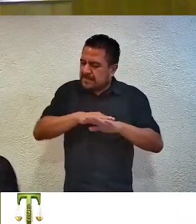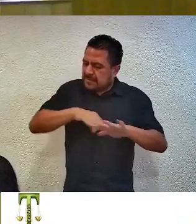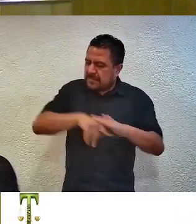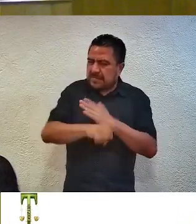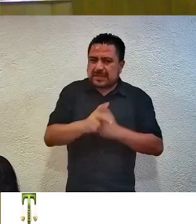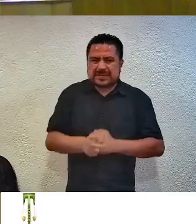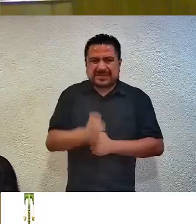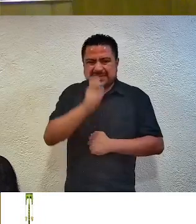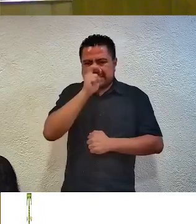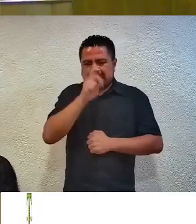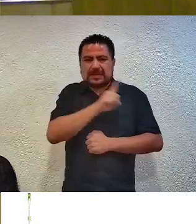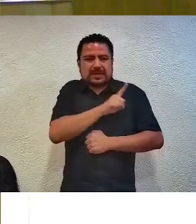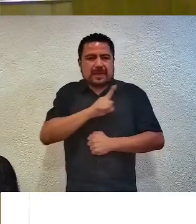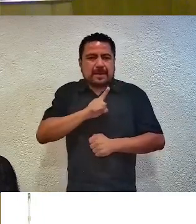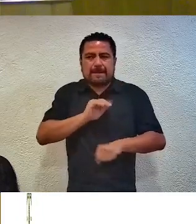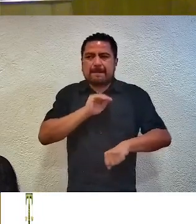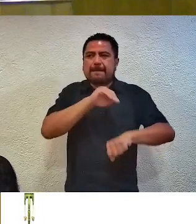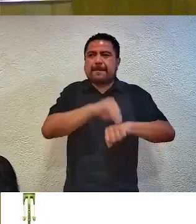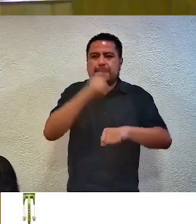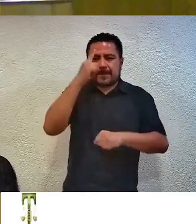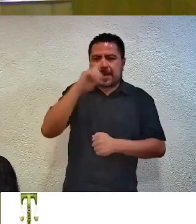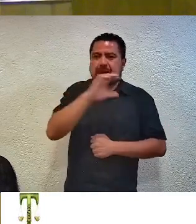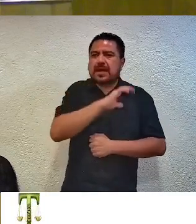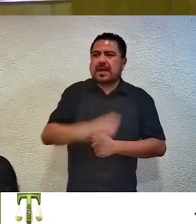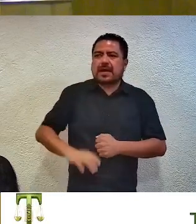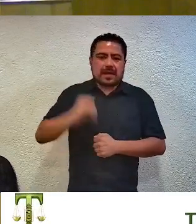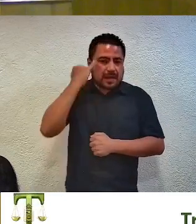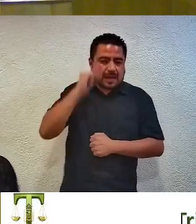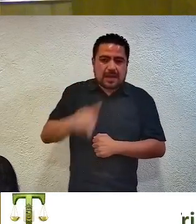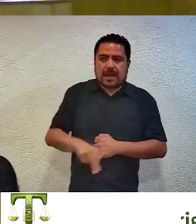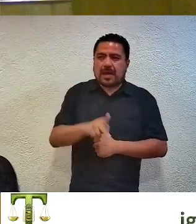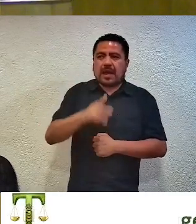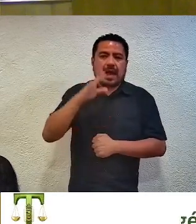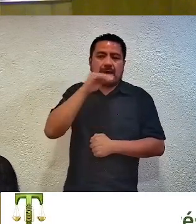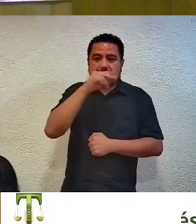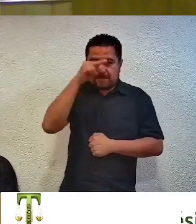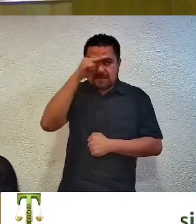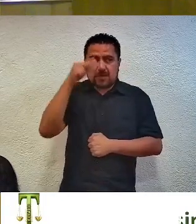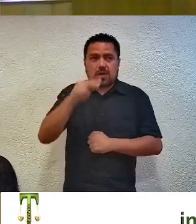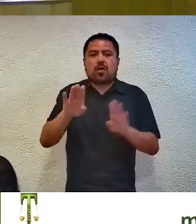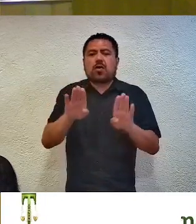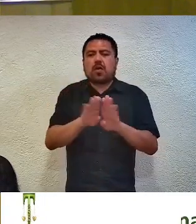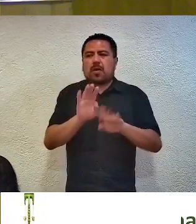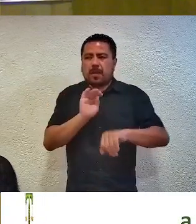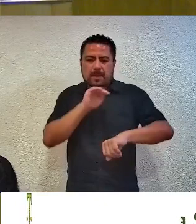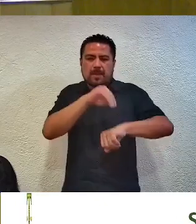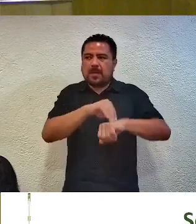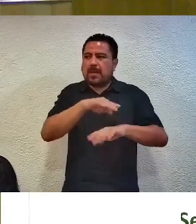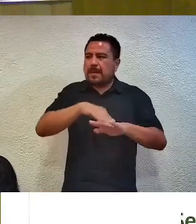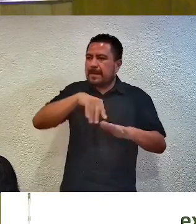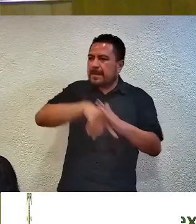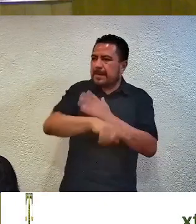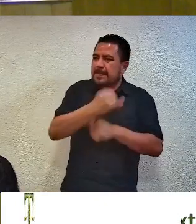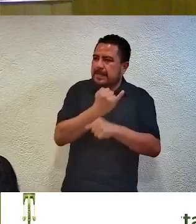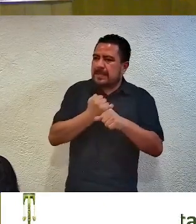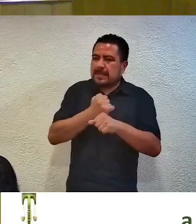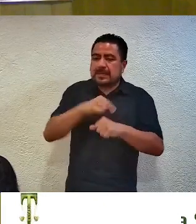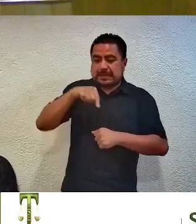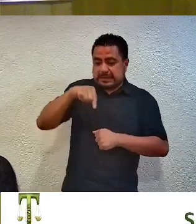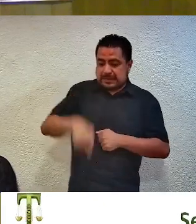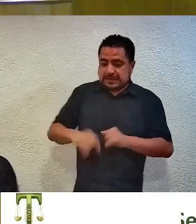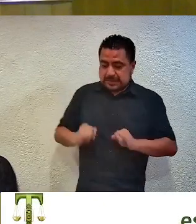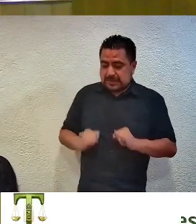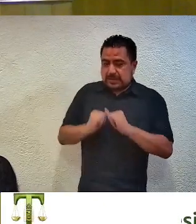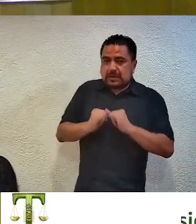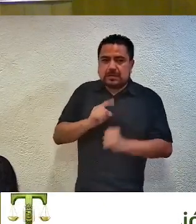exhaustivamente las medidas que se deben implementar para las candidaturas indígenas y afromexicanas, como se asentó en el estudio de fondo, este órgano jurisdiccional